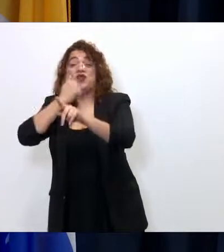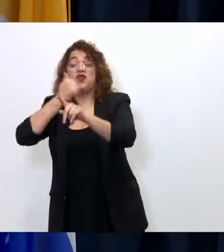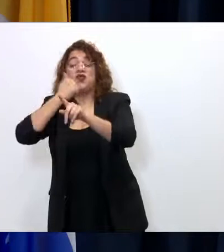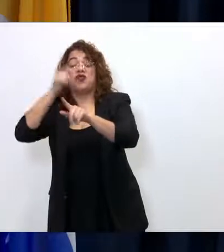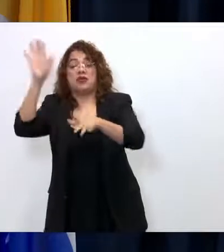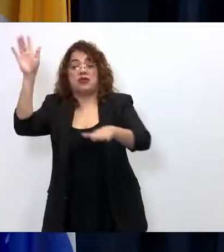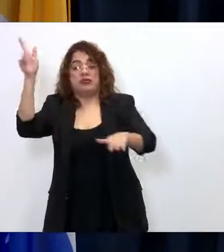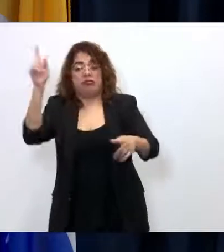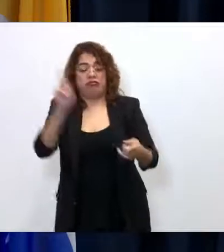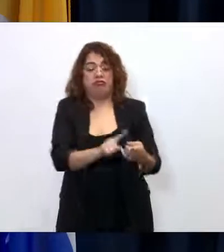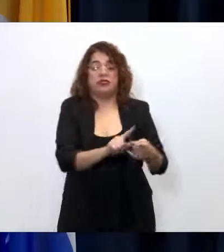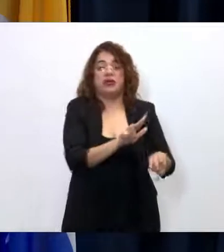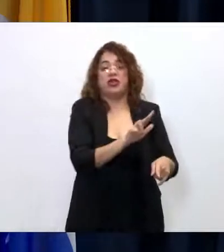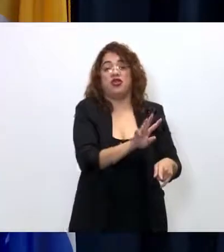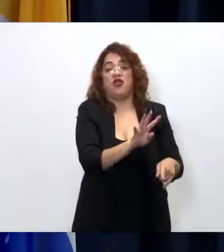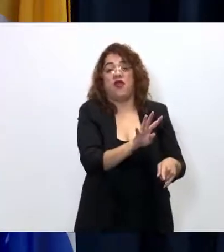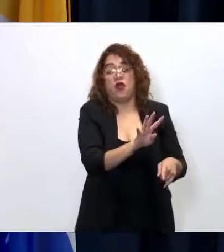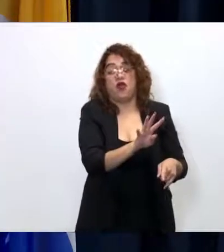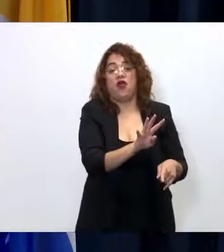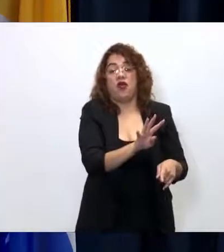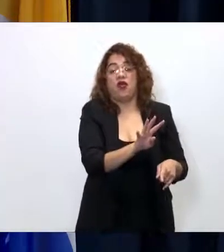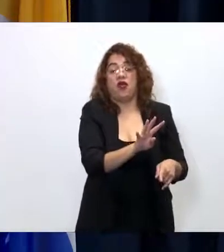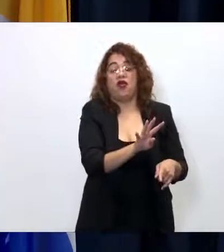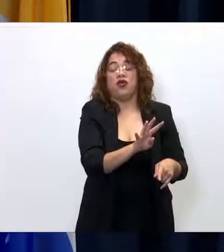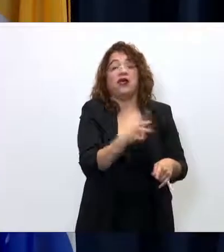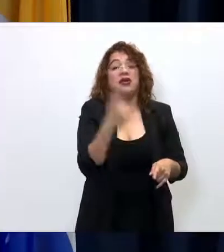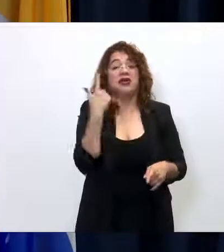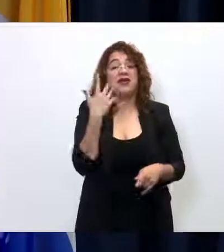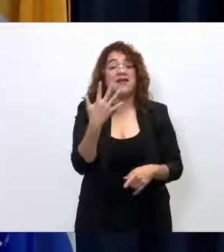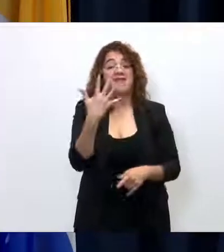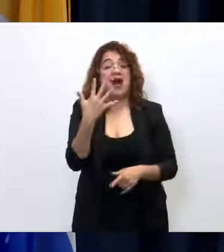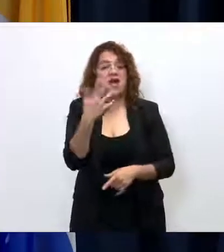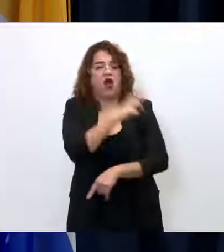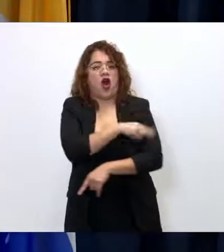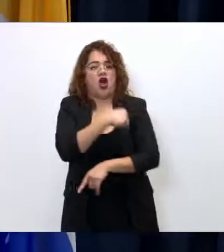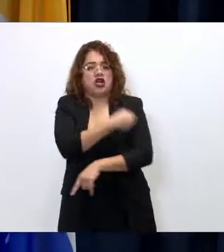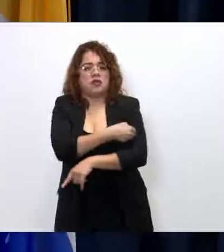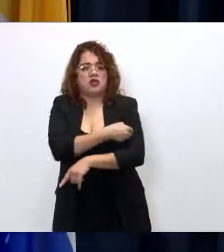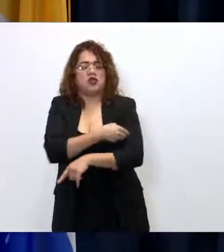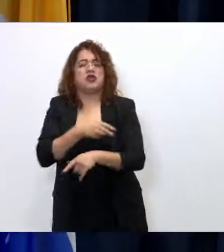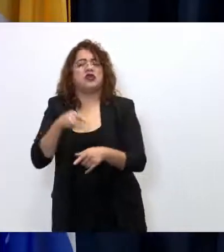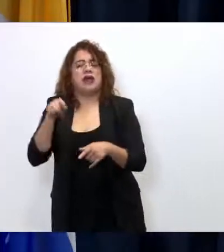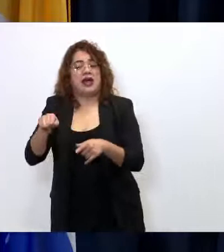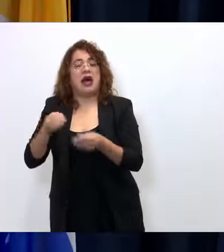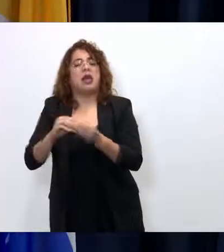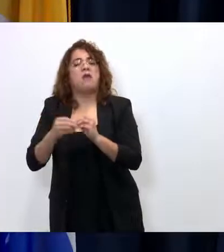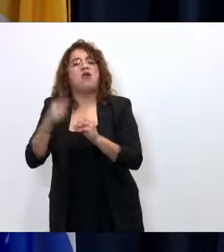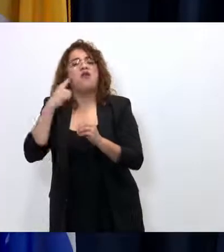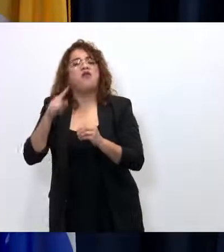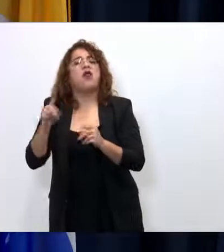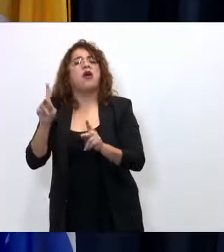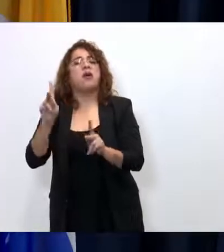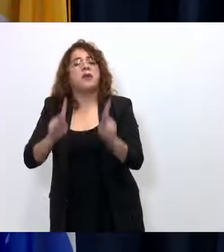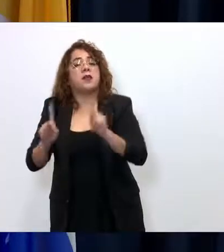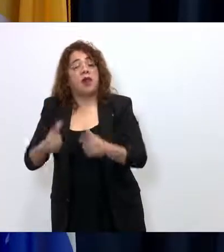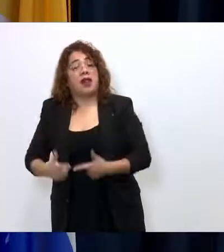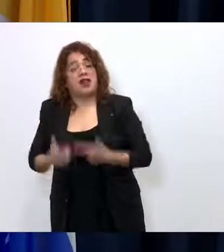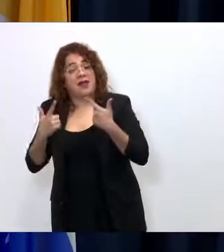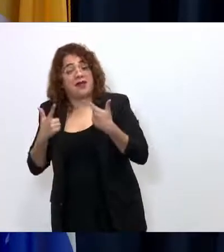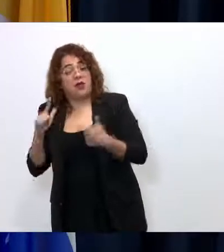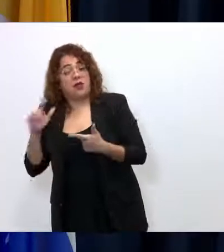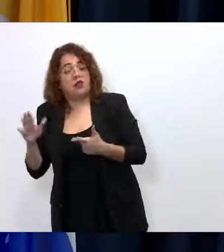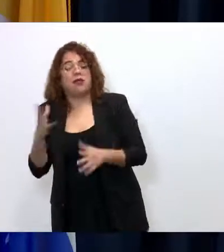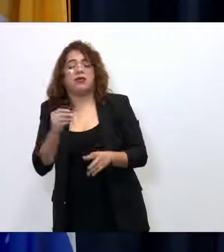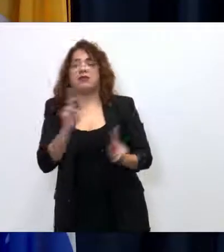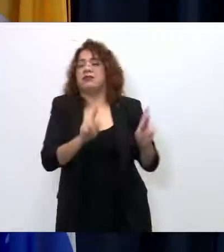la actualidad. Recuerden que esto va a incluir, son hospitales en el área, pero puede incluir residentes que no viven en la